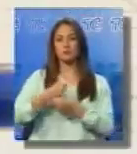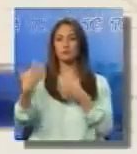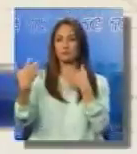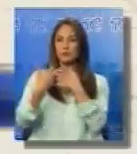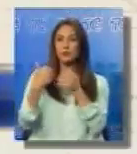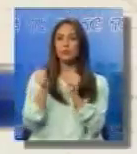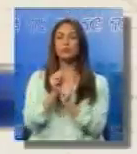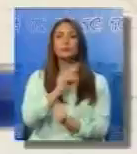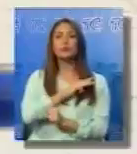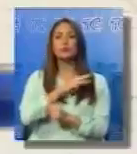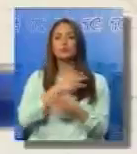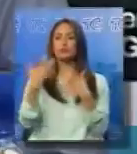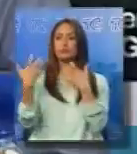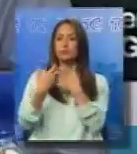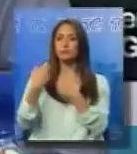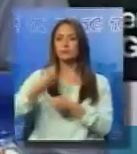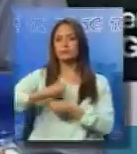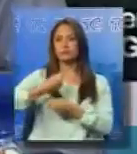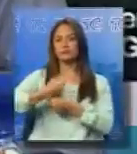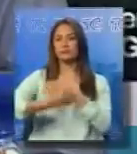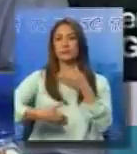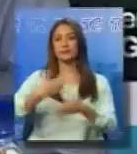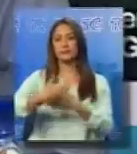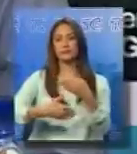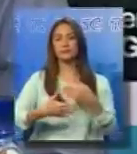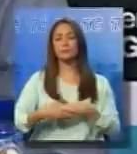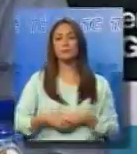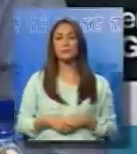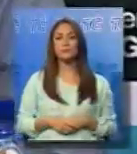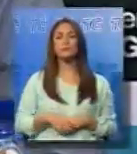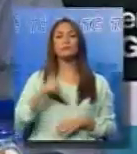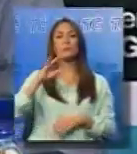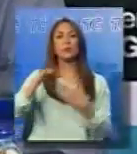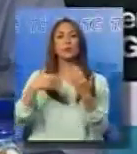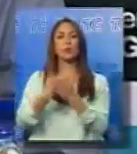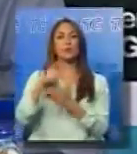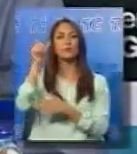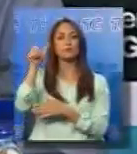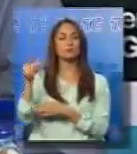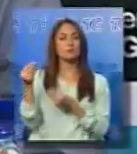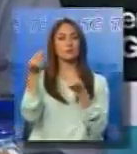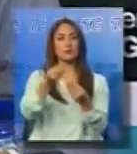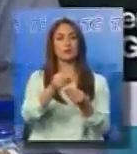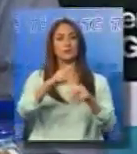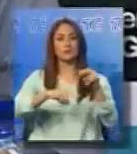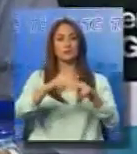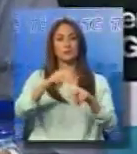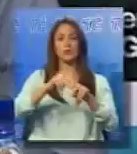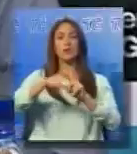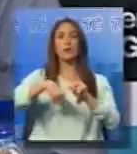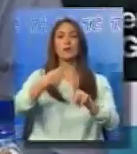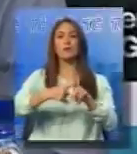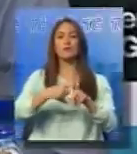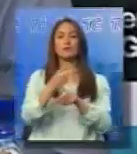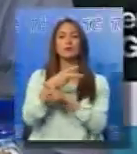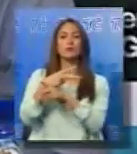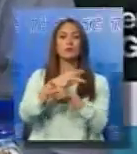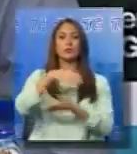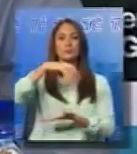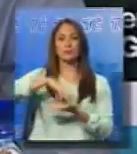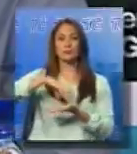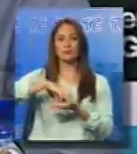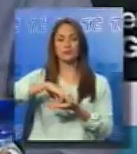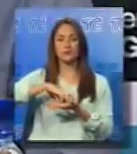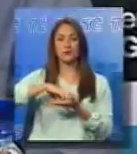para ejecutar el dragado. Estamos diciendo que el EMETOT pone toda su infraestructura, también estamos ya coordinando con el Consejo Provincial